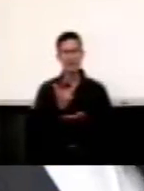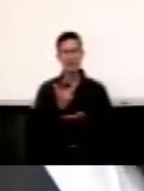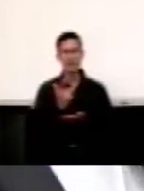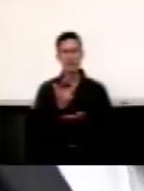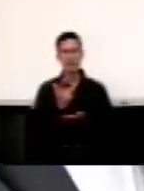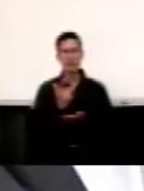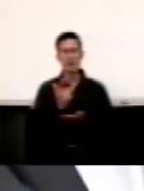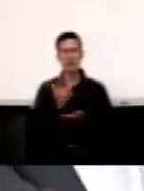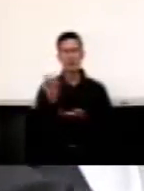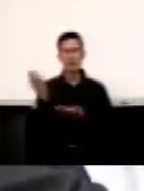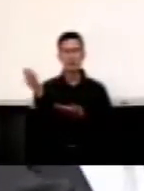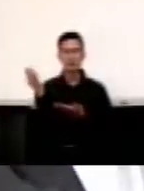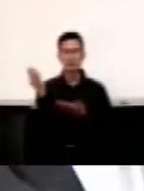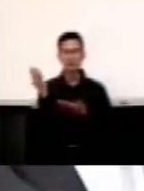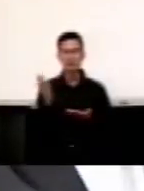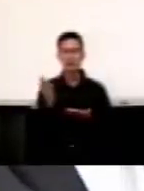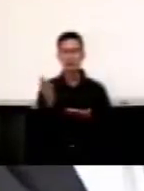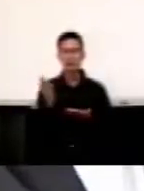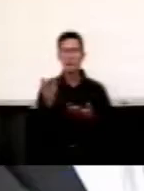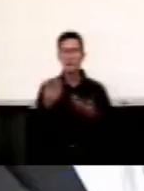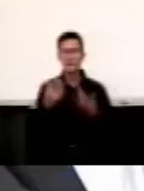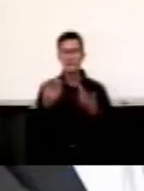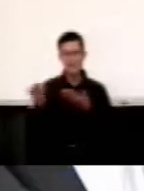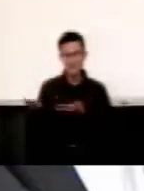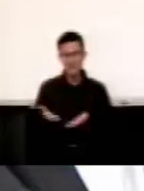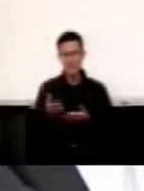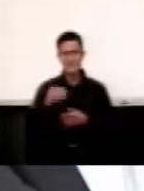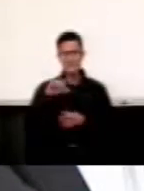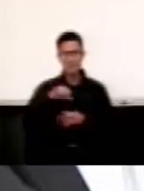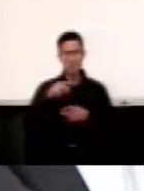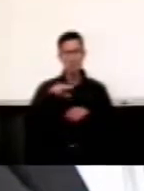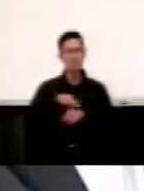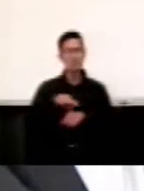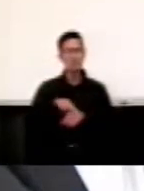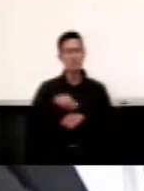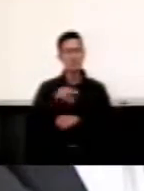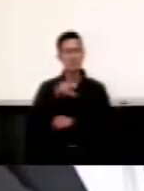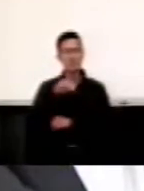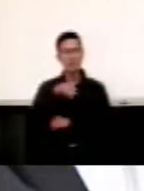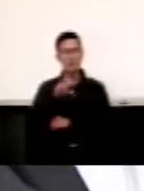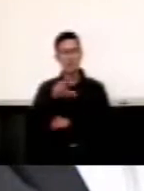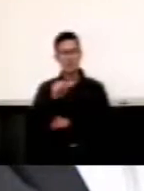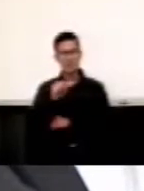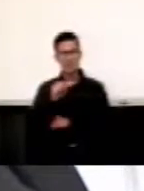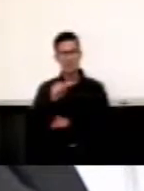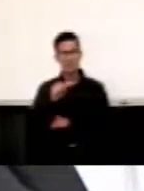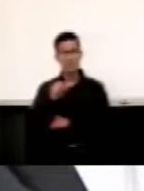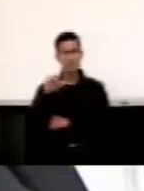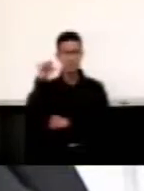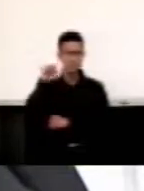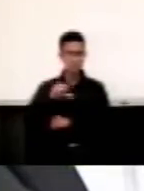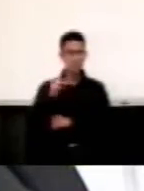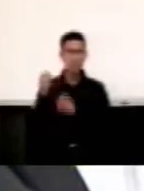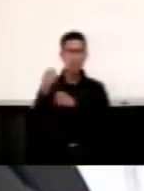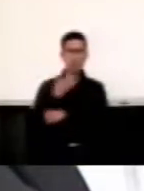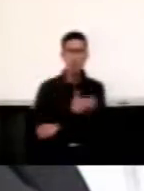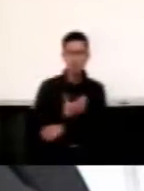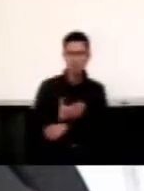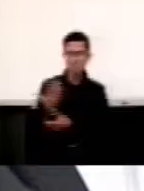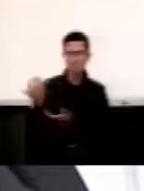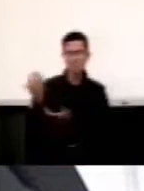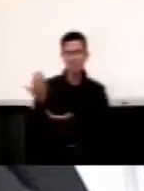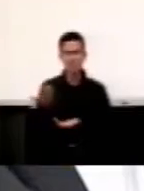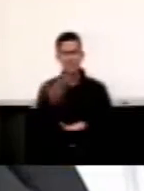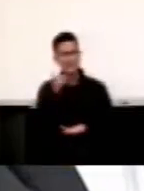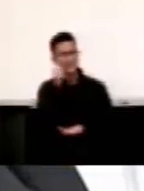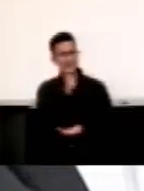la asistencia y la presencia como moderador de este evento del doctor Mora, que el día de hoy también nos acompaña, doctor, siempre